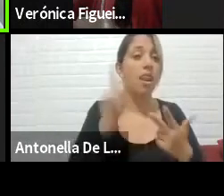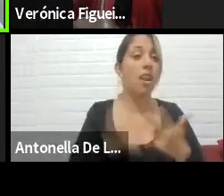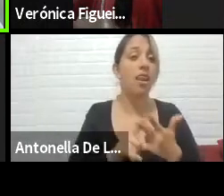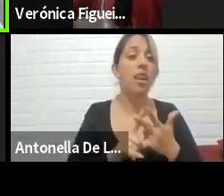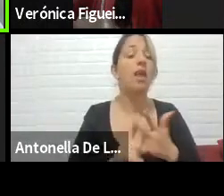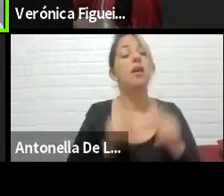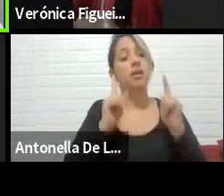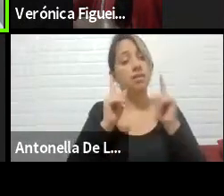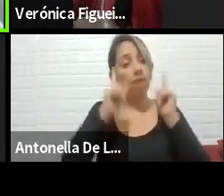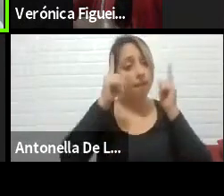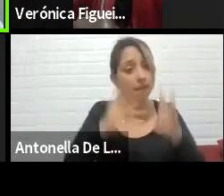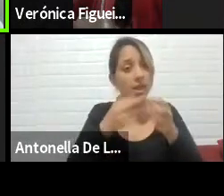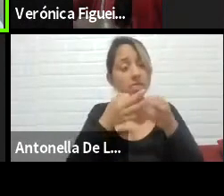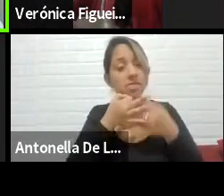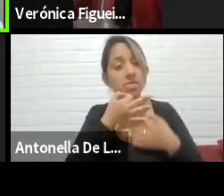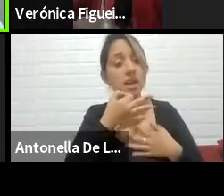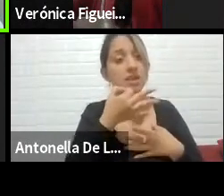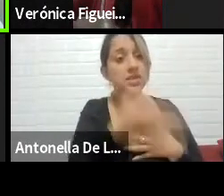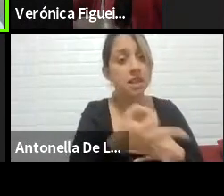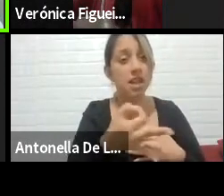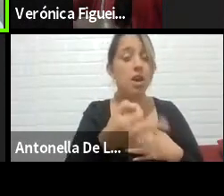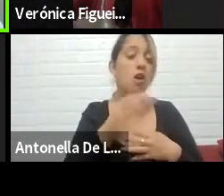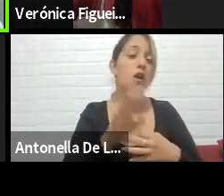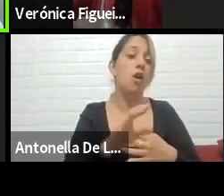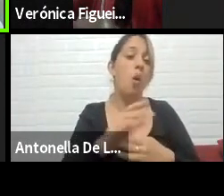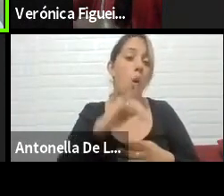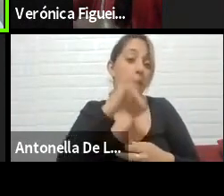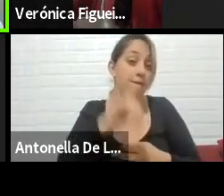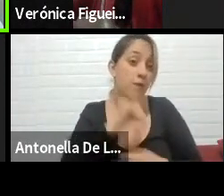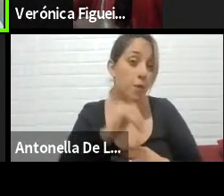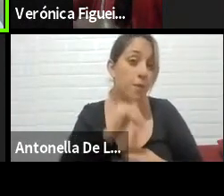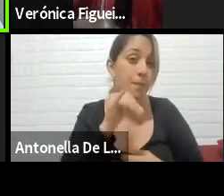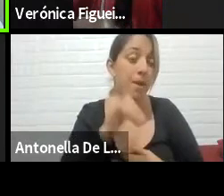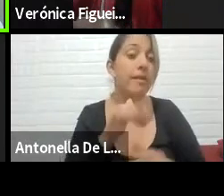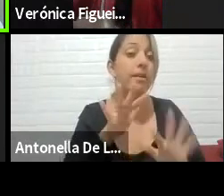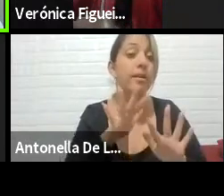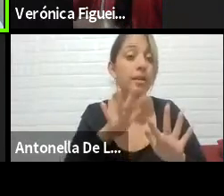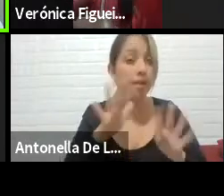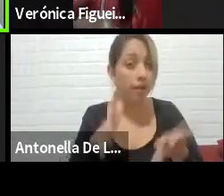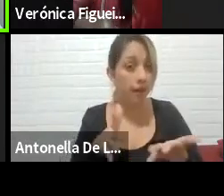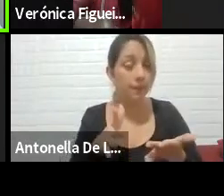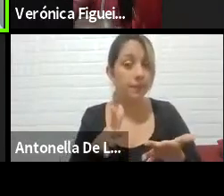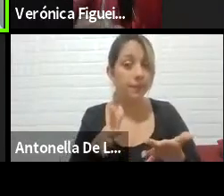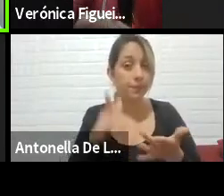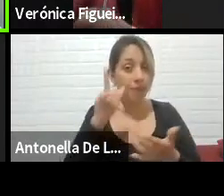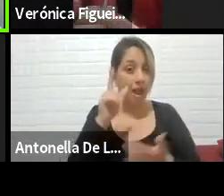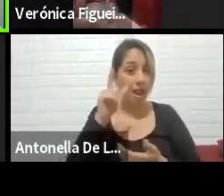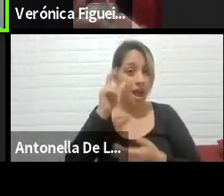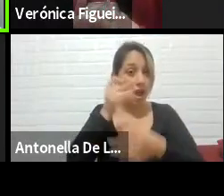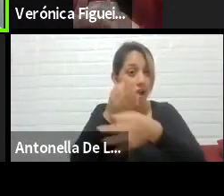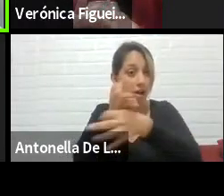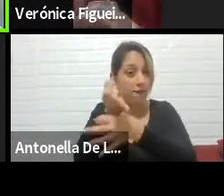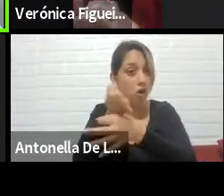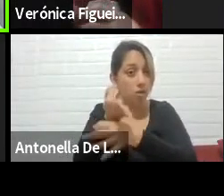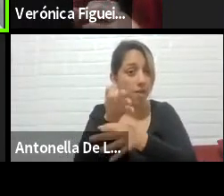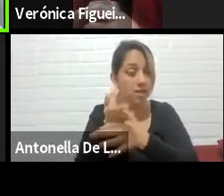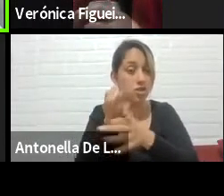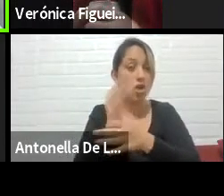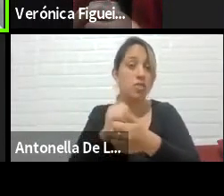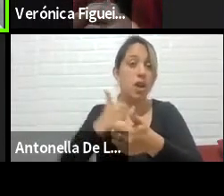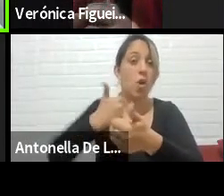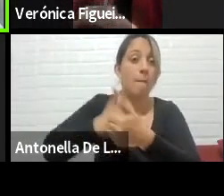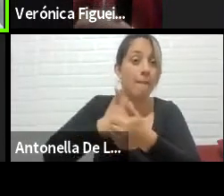anunciar que, bueno, o informar que tal como se ha planteado la formación de acompañante